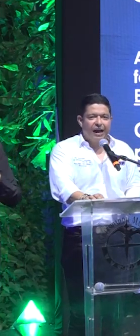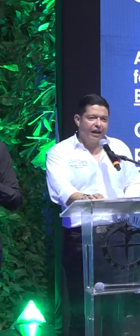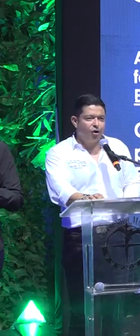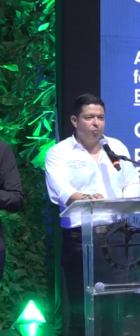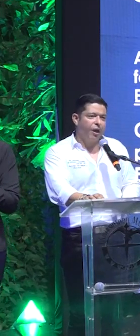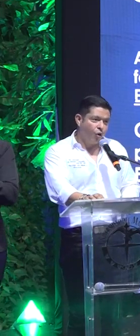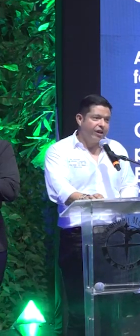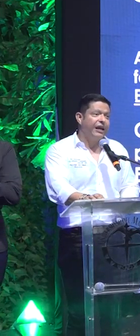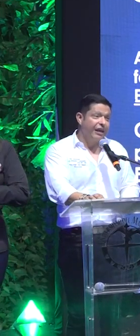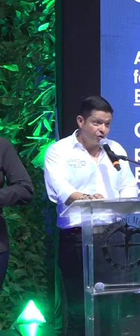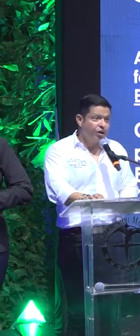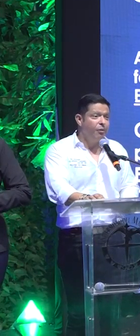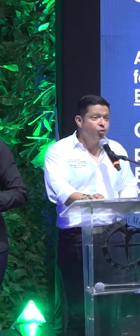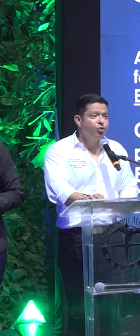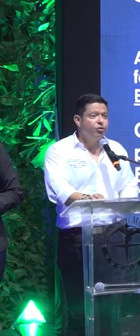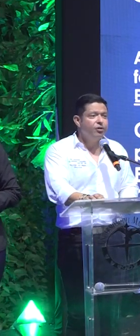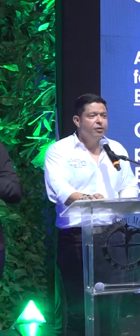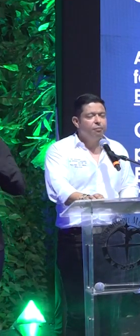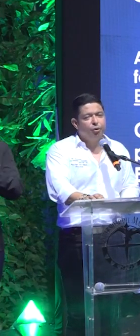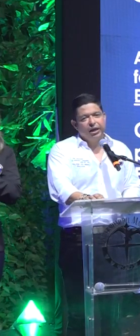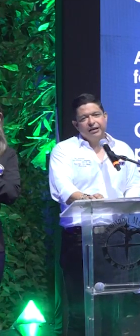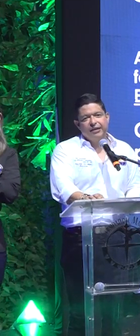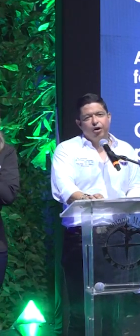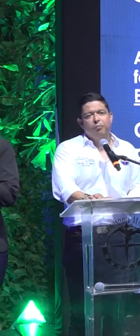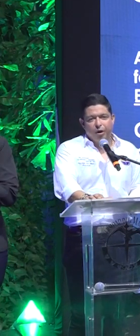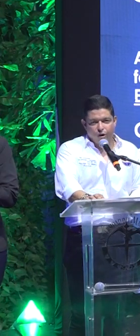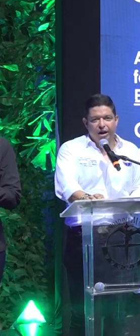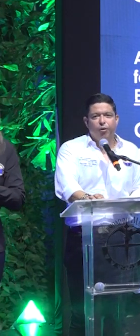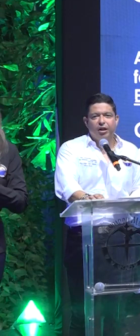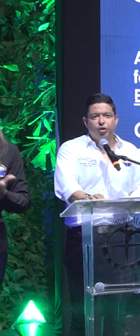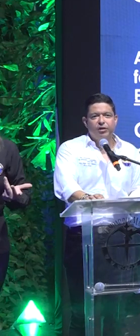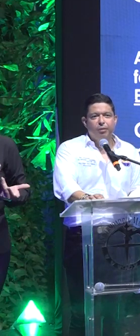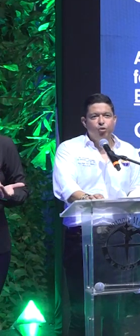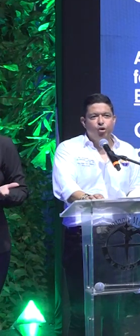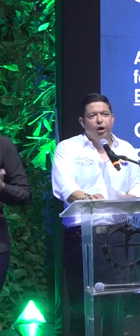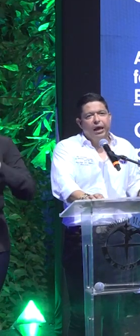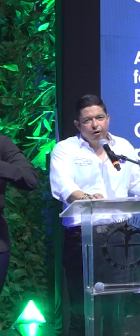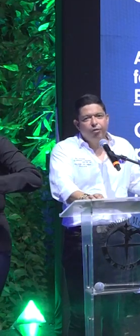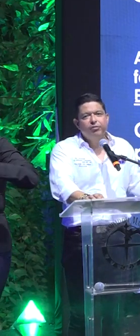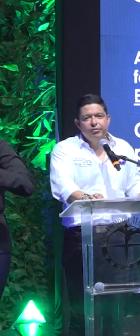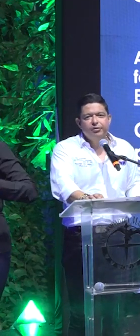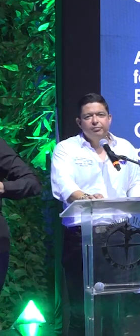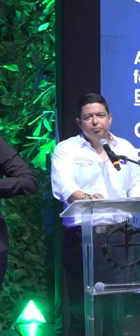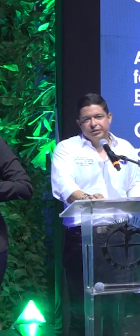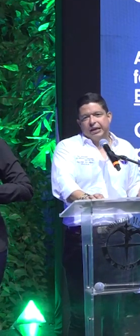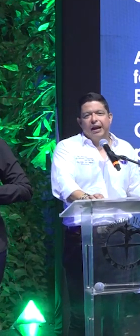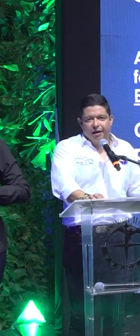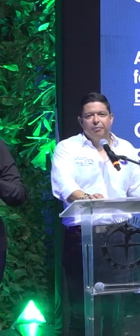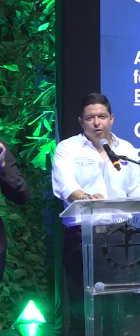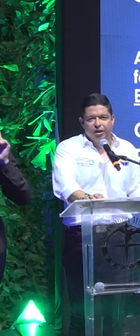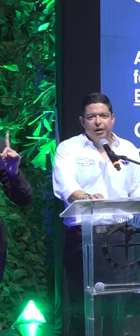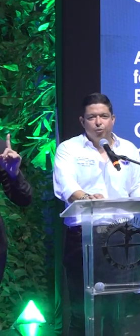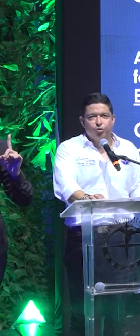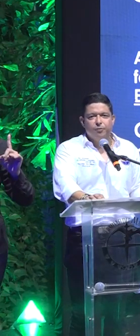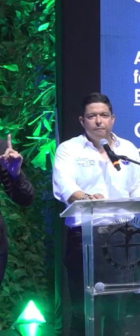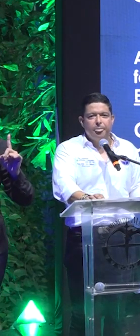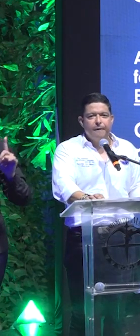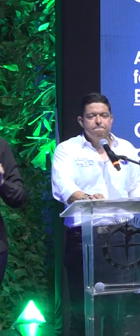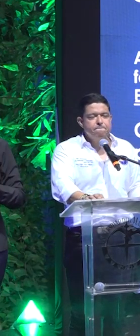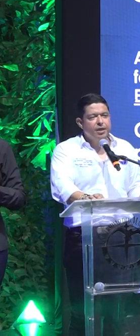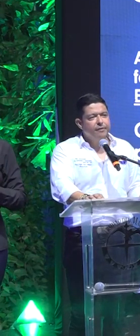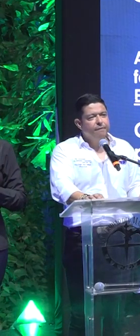pueden traer los mejores talentos del mundo, pueden hacer los mejores laboratorios del mundo, ergo, pues serán las mejores del